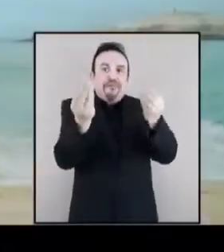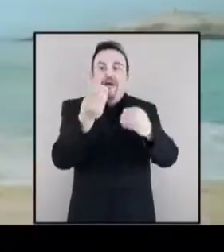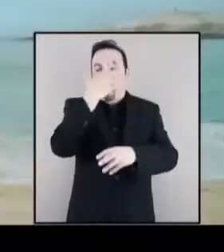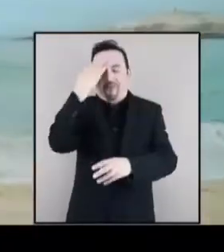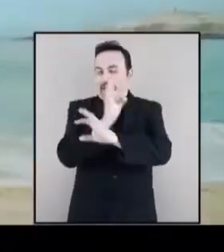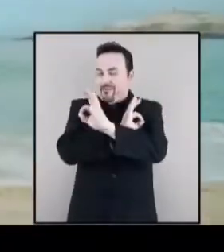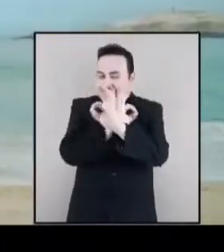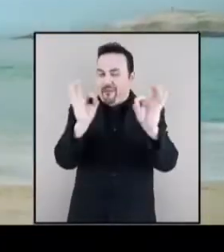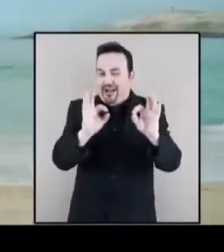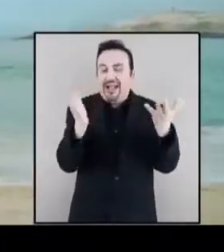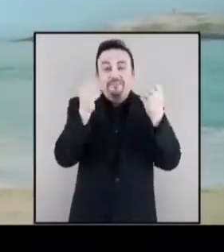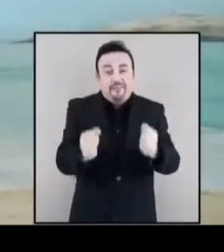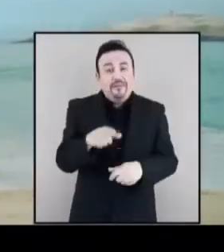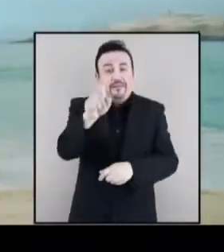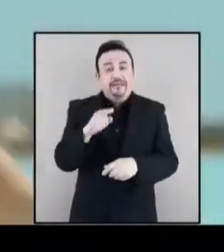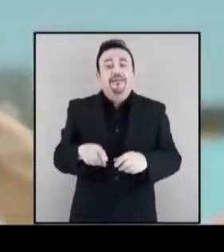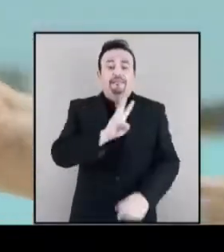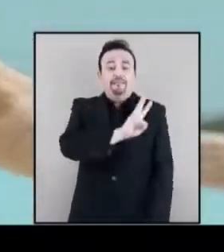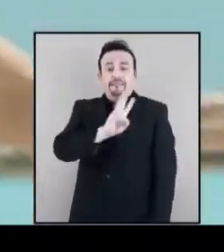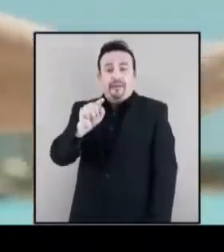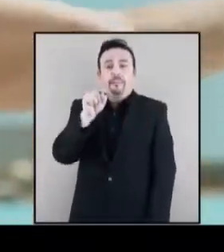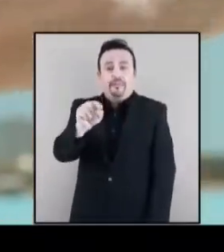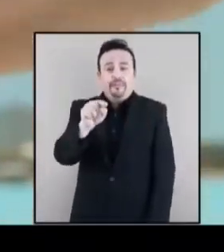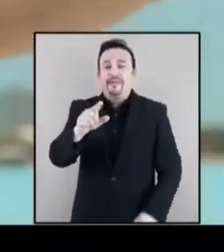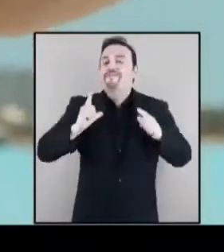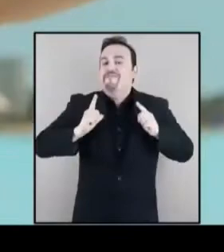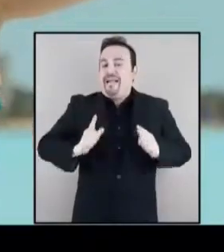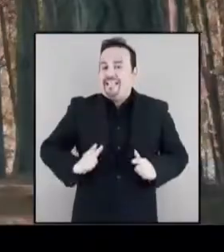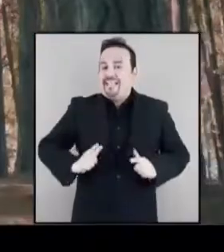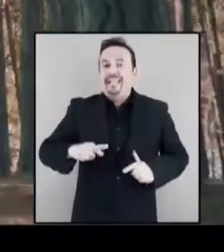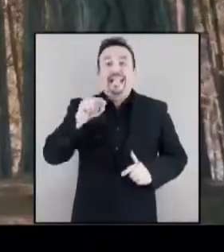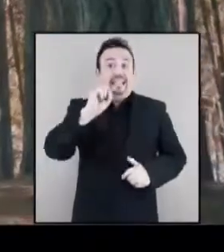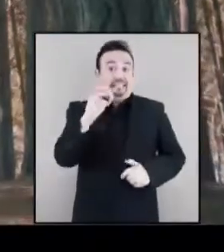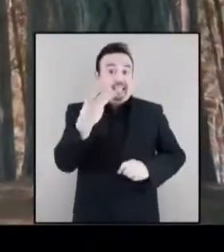escapada inolvidable. Ingresa a